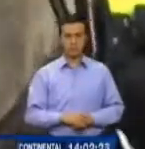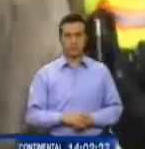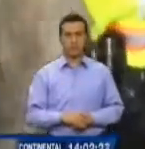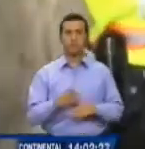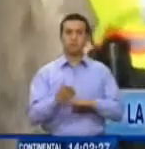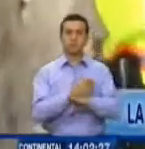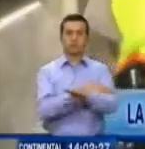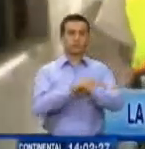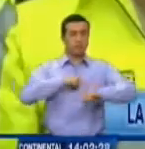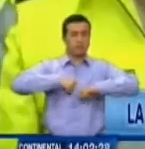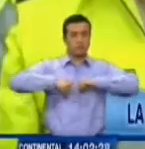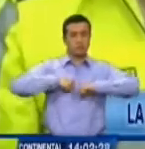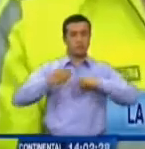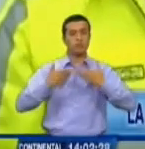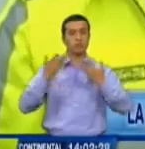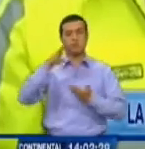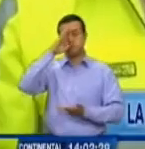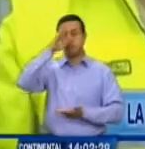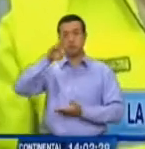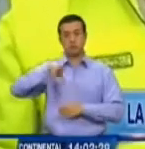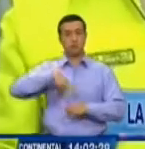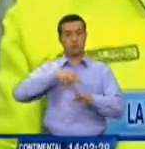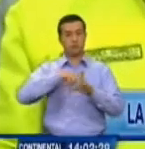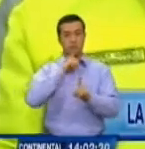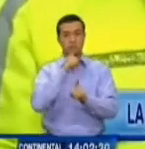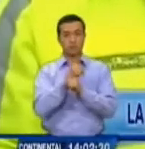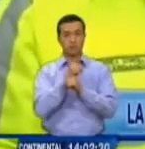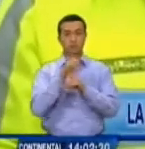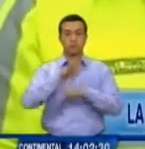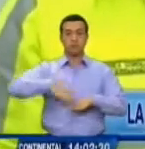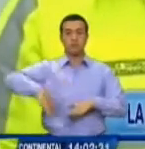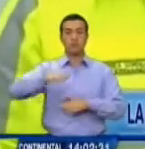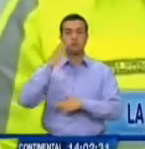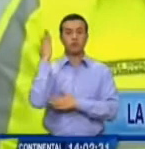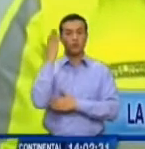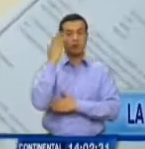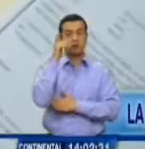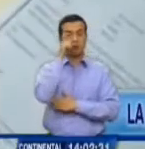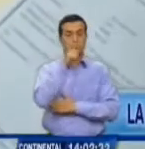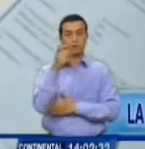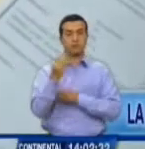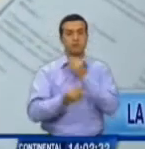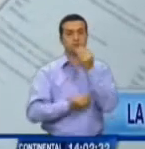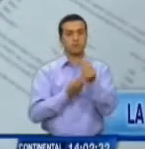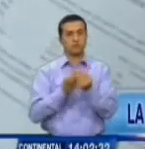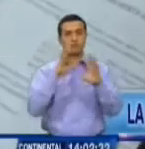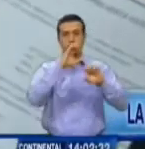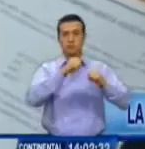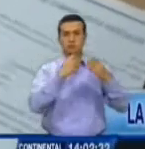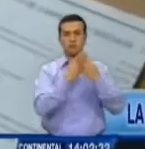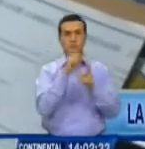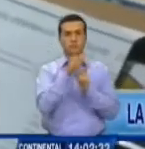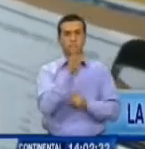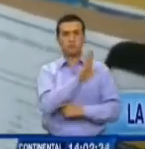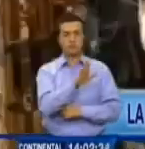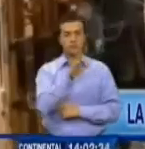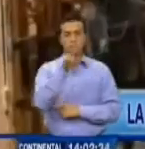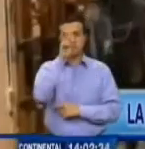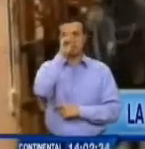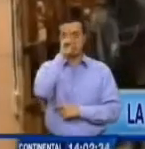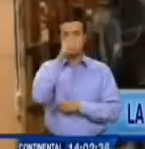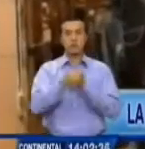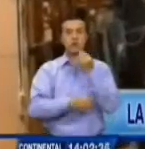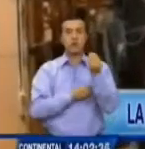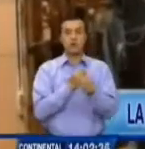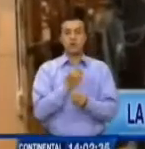Tras un operativo realizado por la Policía Nacional de la subzona Tungurahua y la Fiscalía, lograron la detención de personas implicadas en